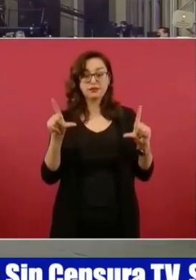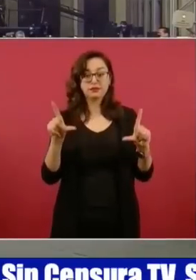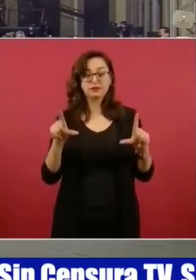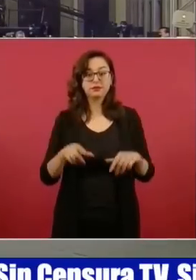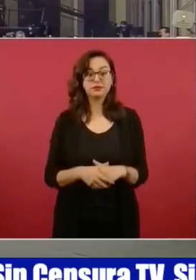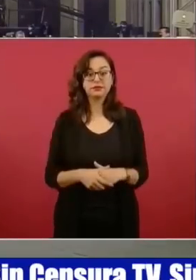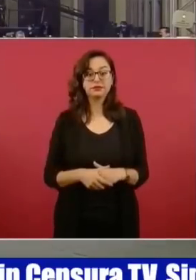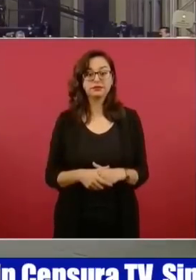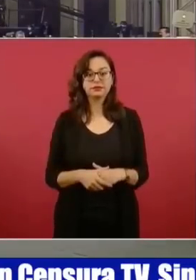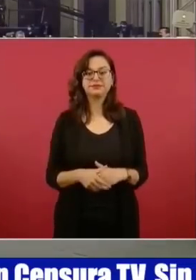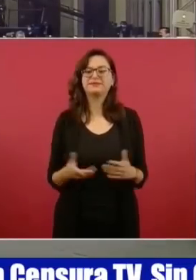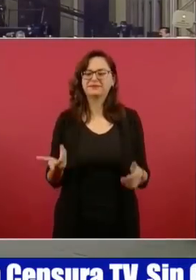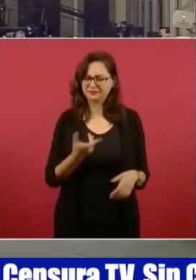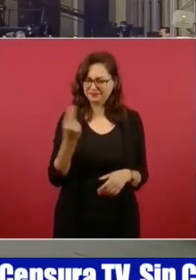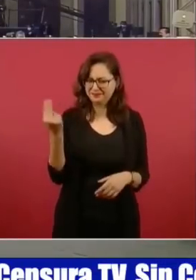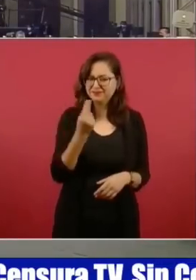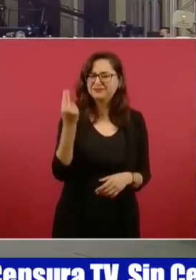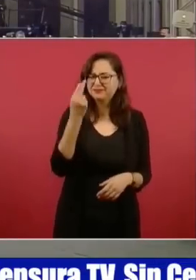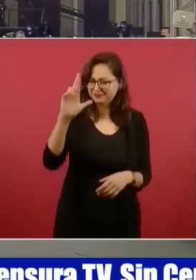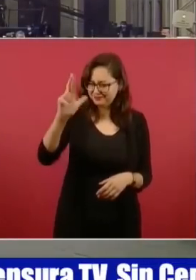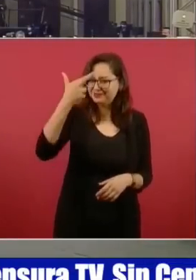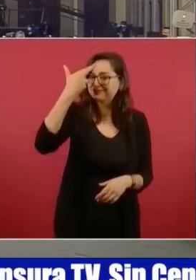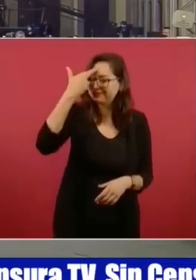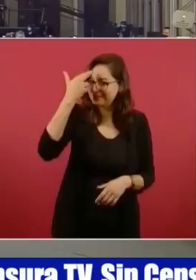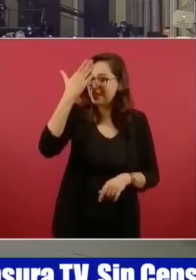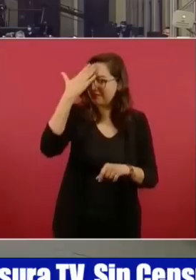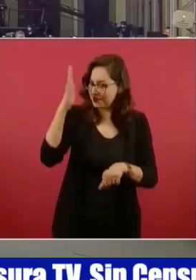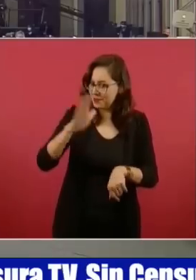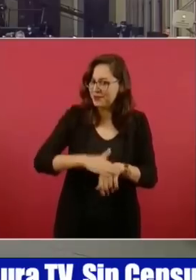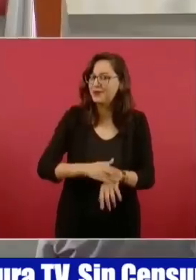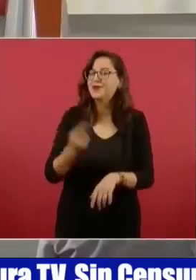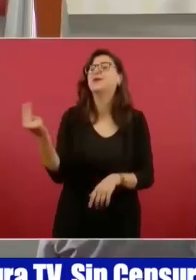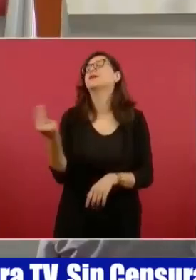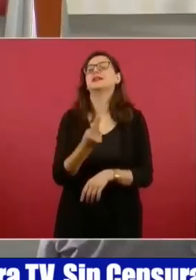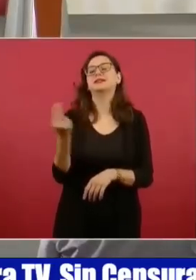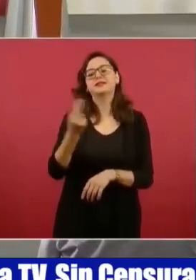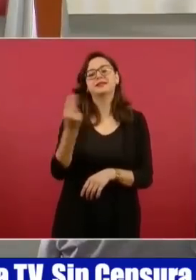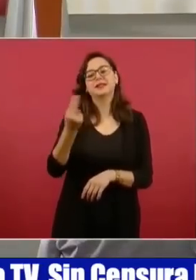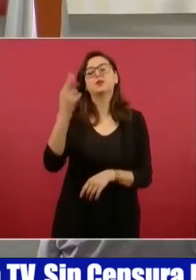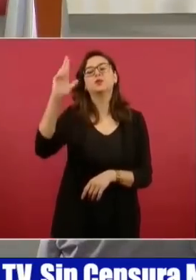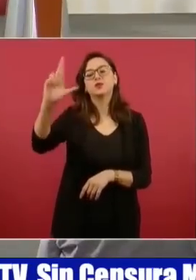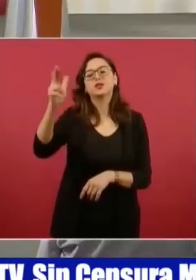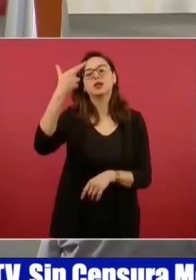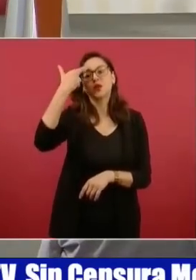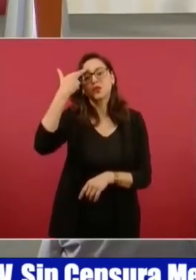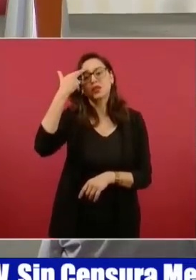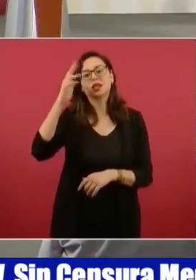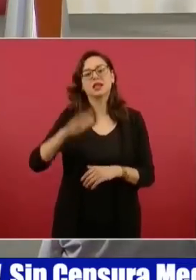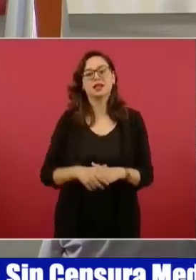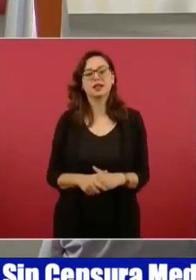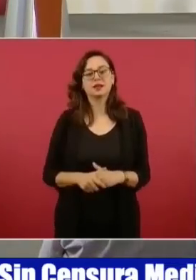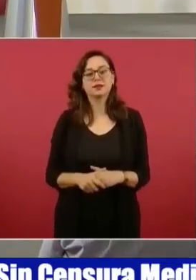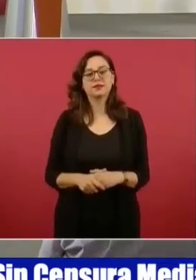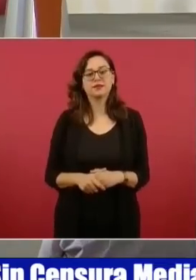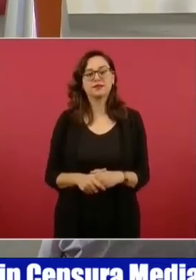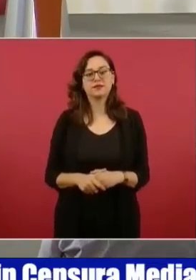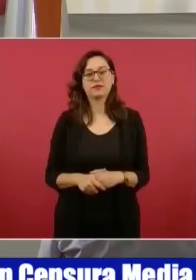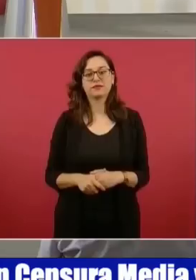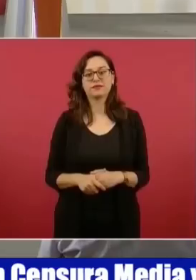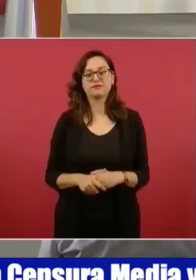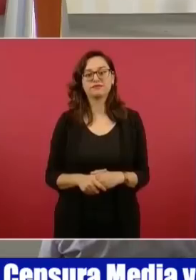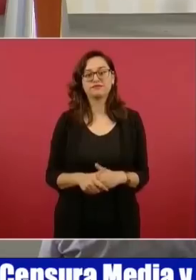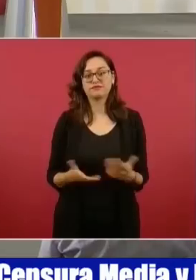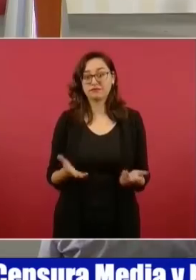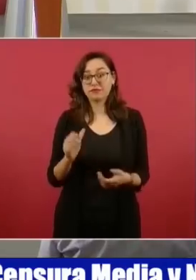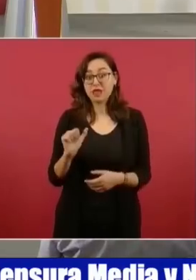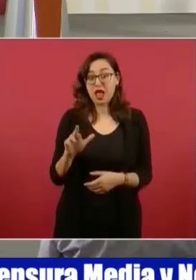es que hace falta refrescar la memoria porque si no, ni modo que con Carmen Aristegui van a